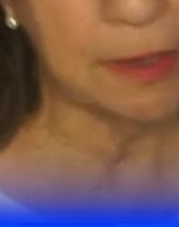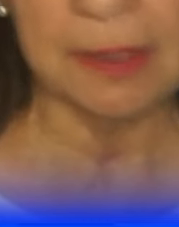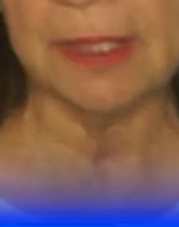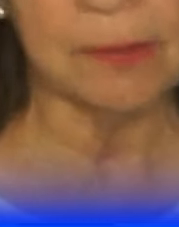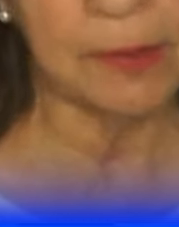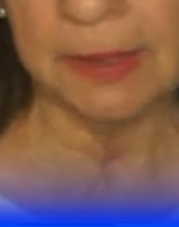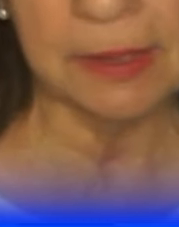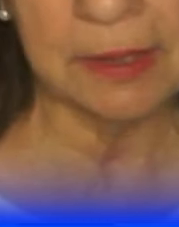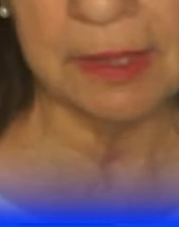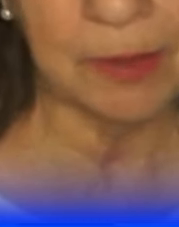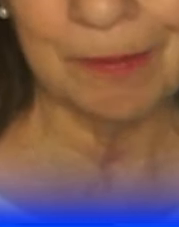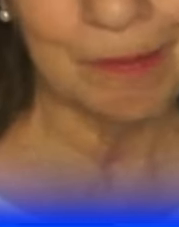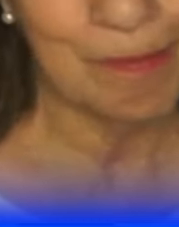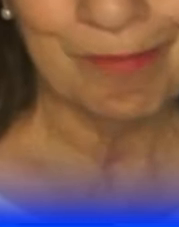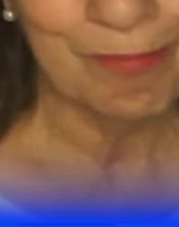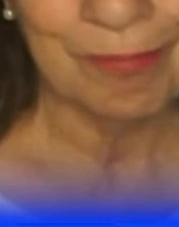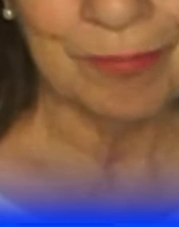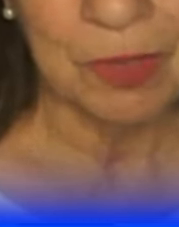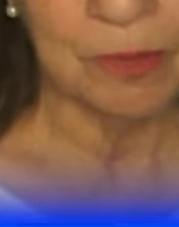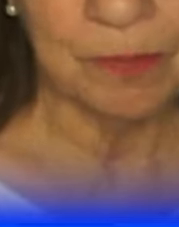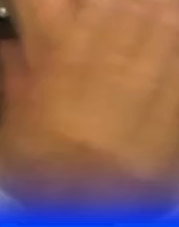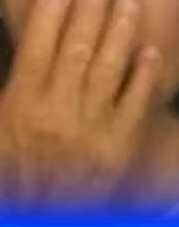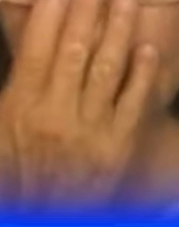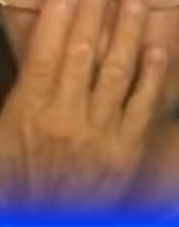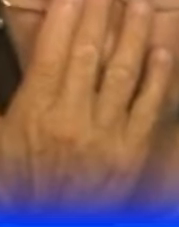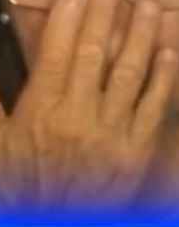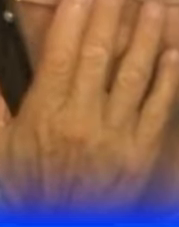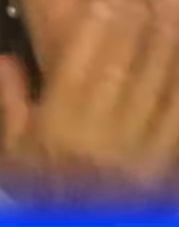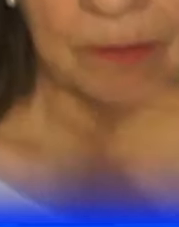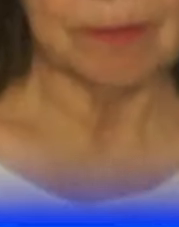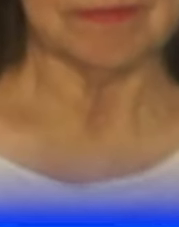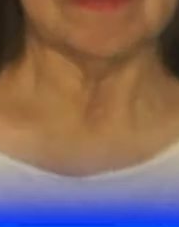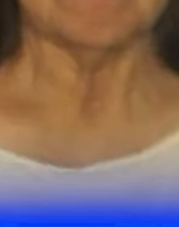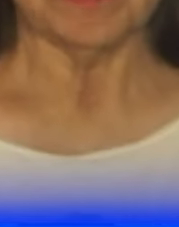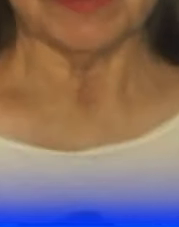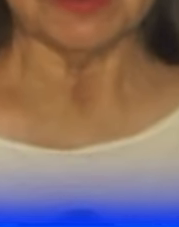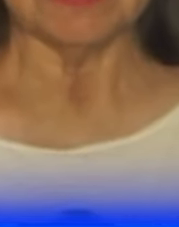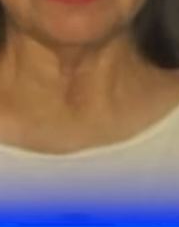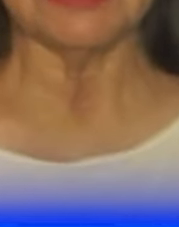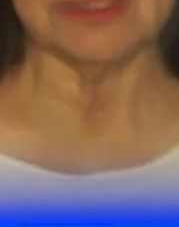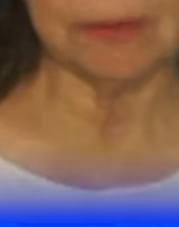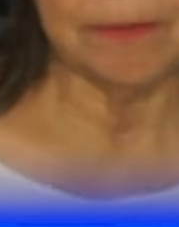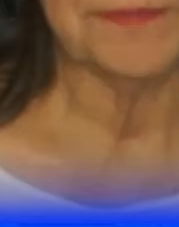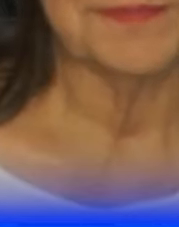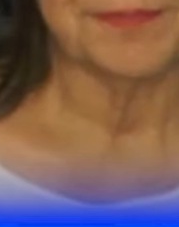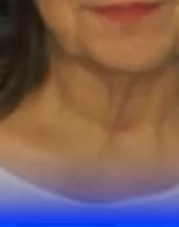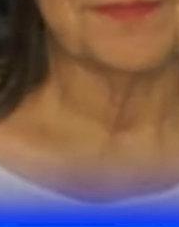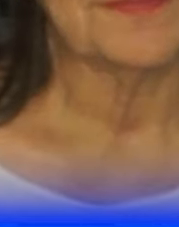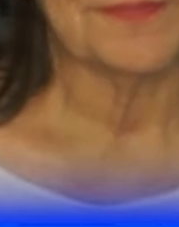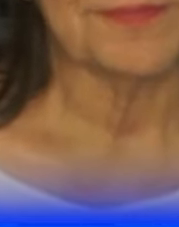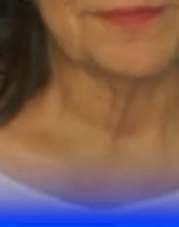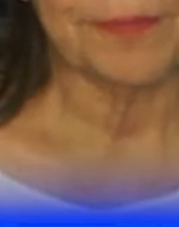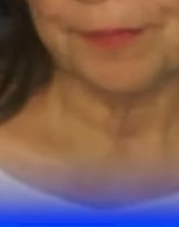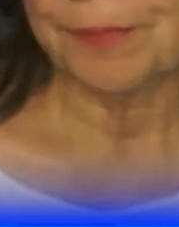Es increíble, No podemos increíble. dejar pasar estas No, historias. no. Así que de a poquito vamos a ir recordándolas Claro. y